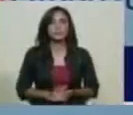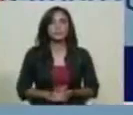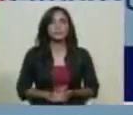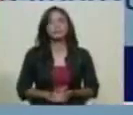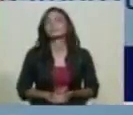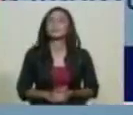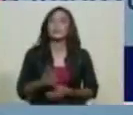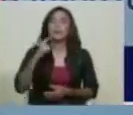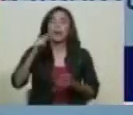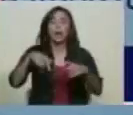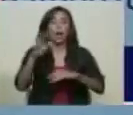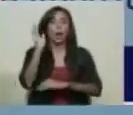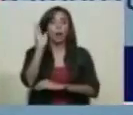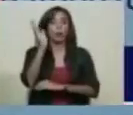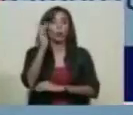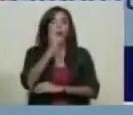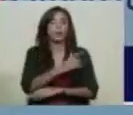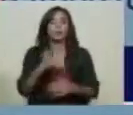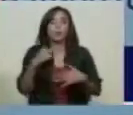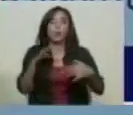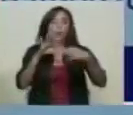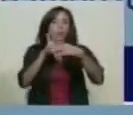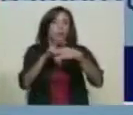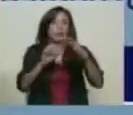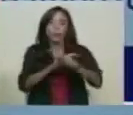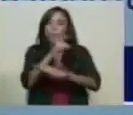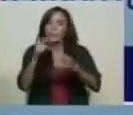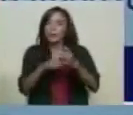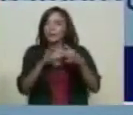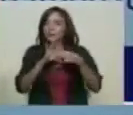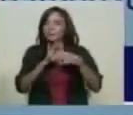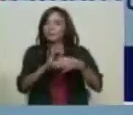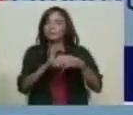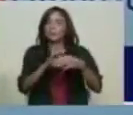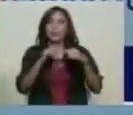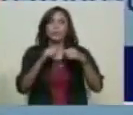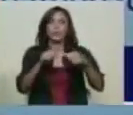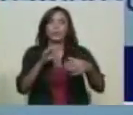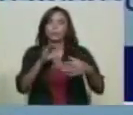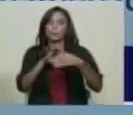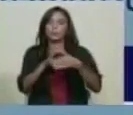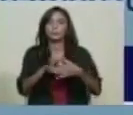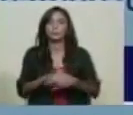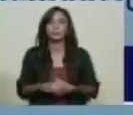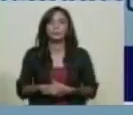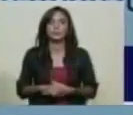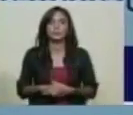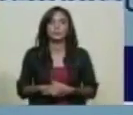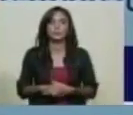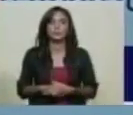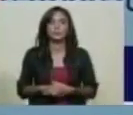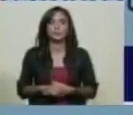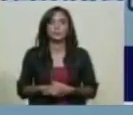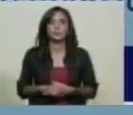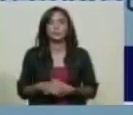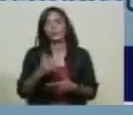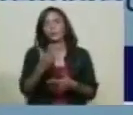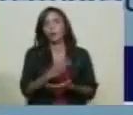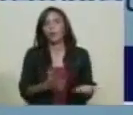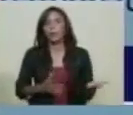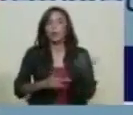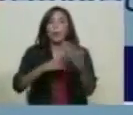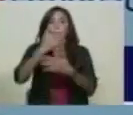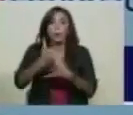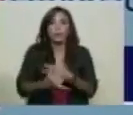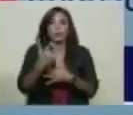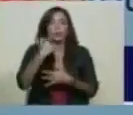De este Congreso es la unidad plena de nuestros cuadros. alrededor de un proyecto